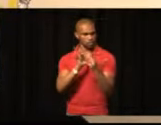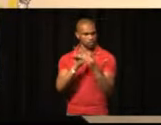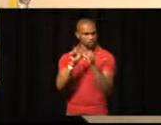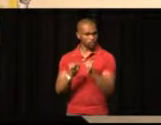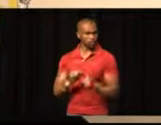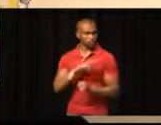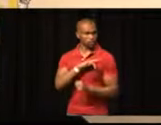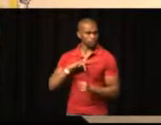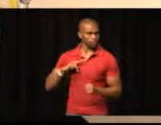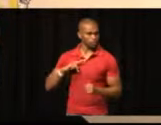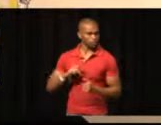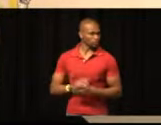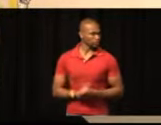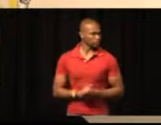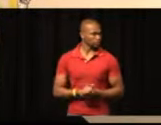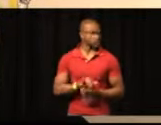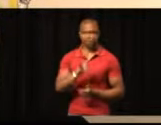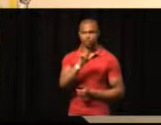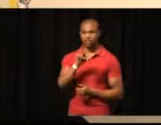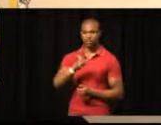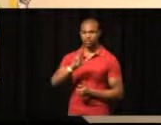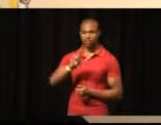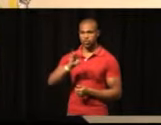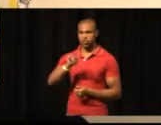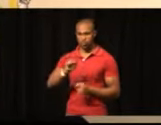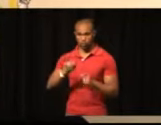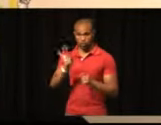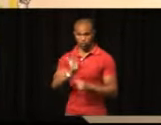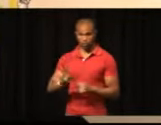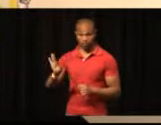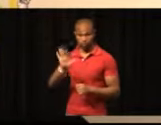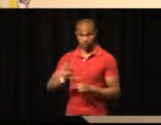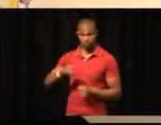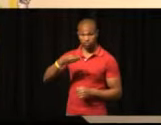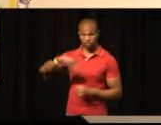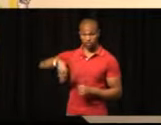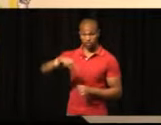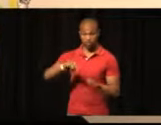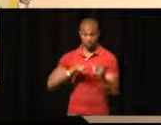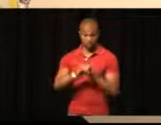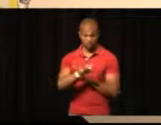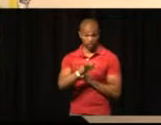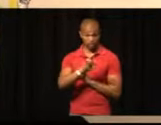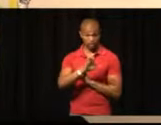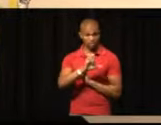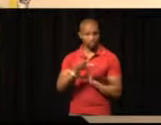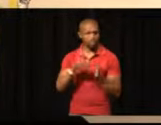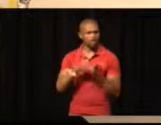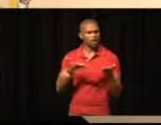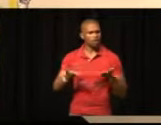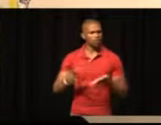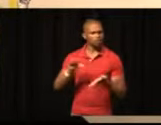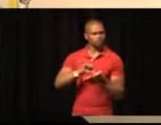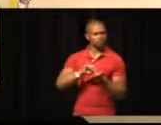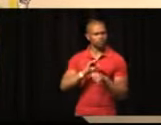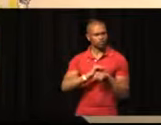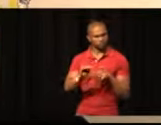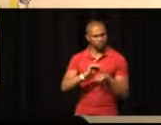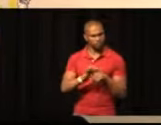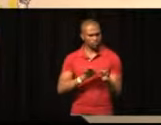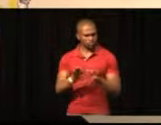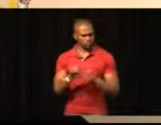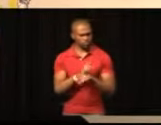corrijo, en esta relación del poder público. Isidore Cruz Negro, Universidad Federal de Paraná, pregunta de él: ¿hasta qué punto